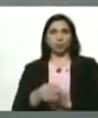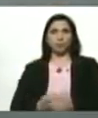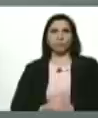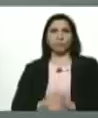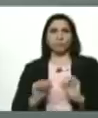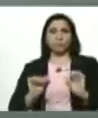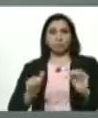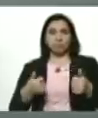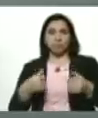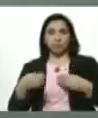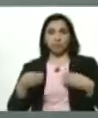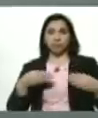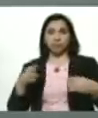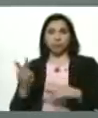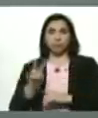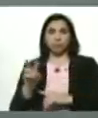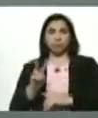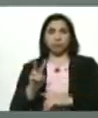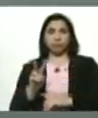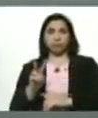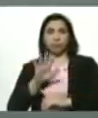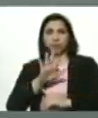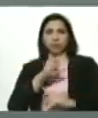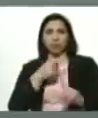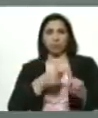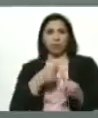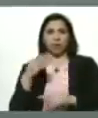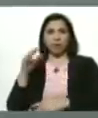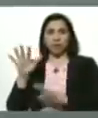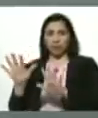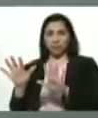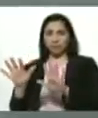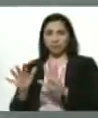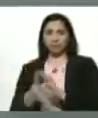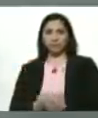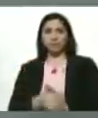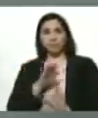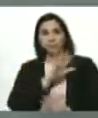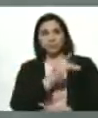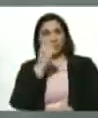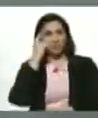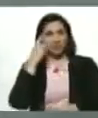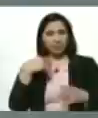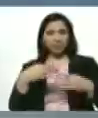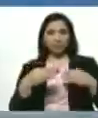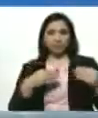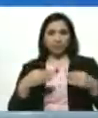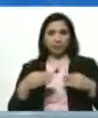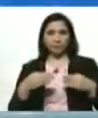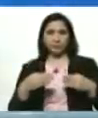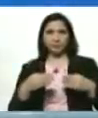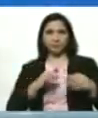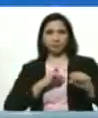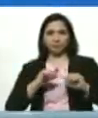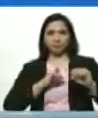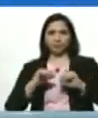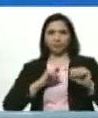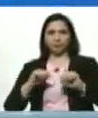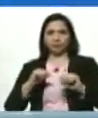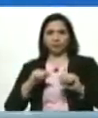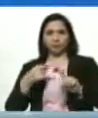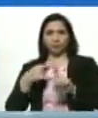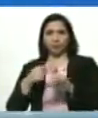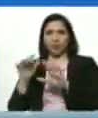arranca en venezuela el 5 más 10 cinco días de flexibilización dinámica y